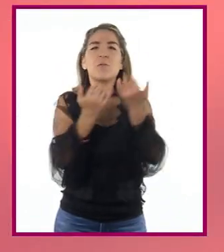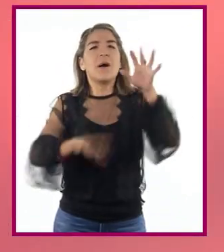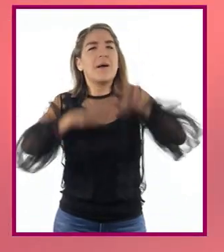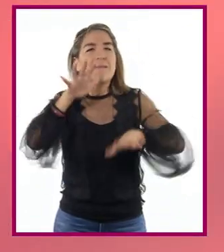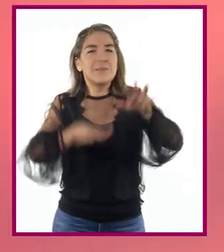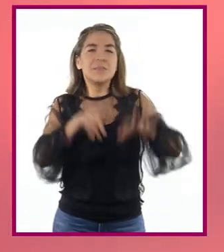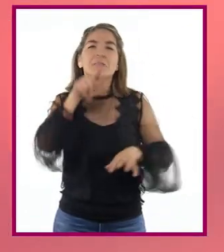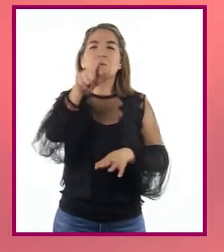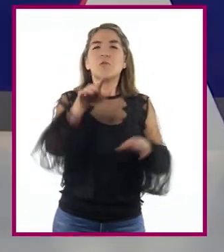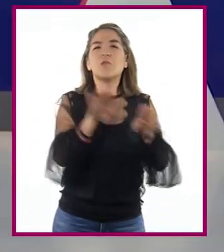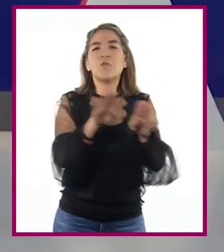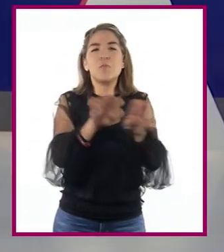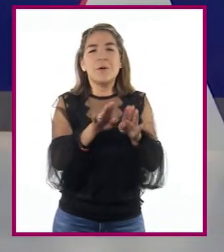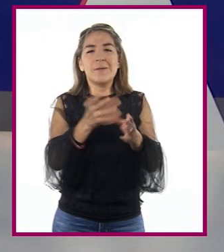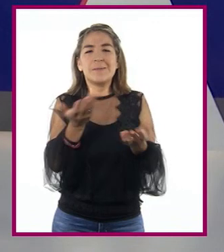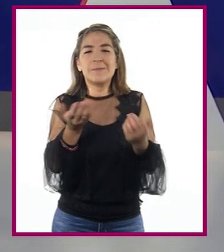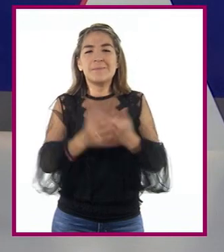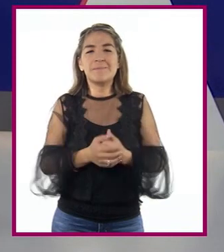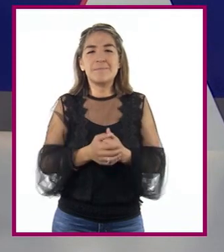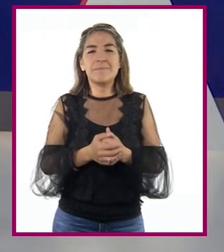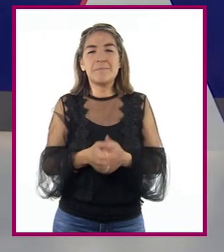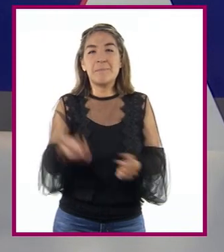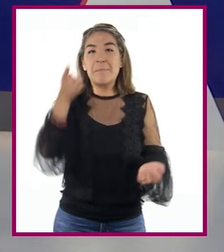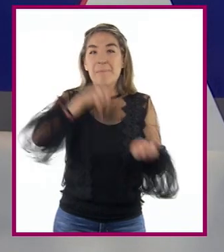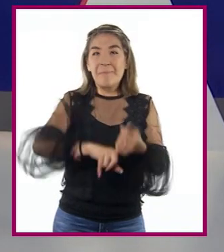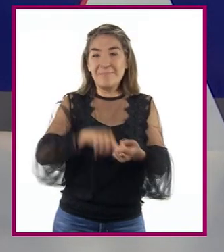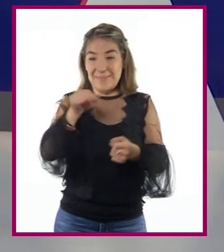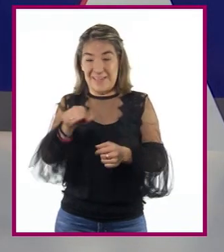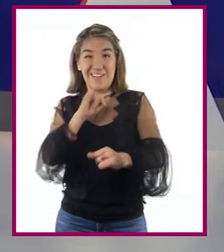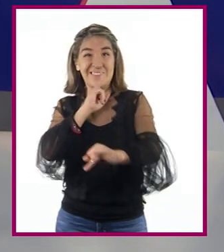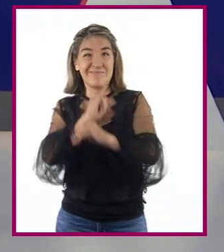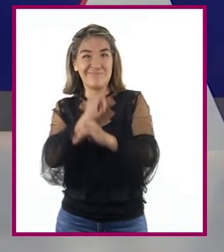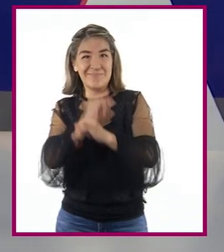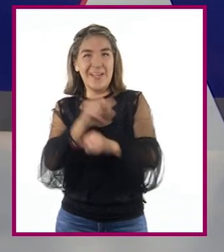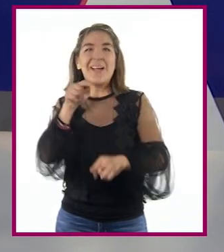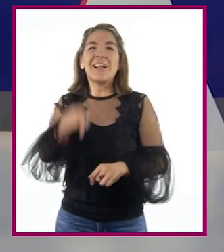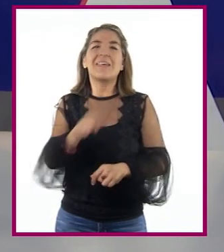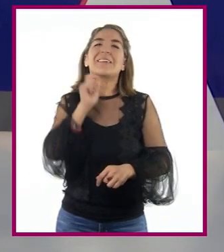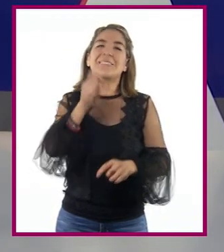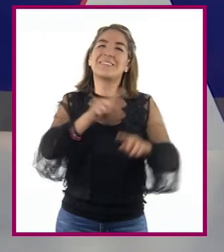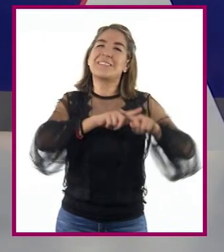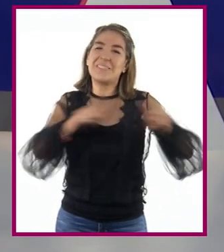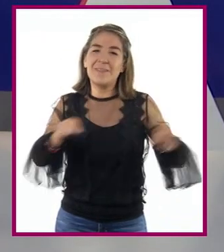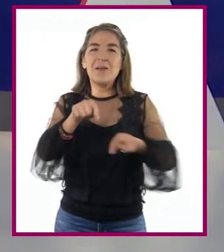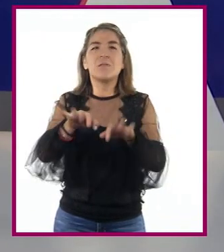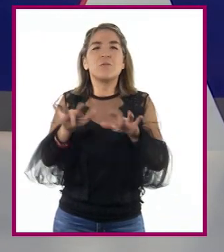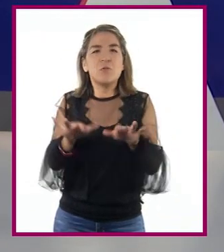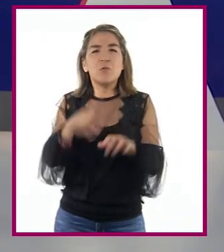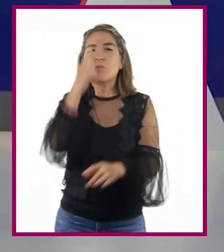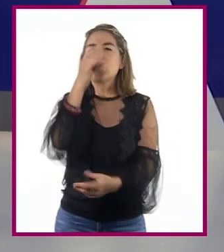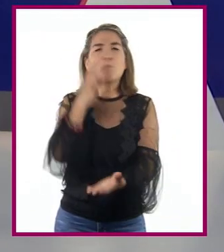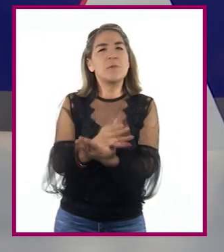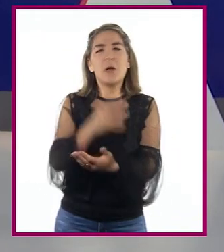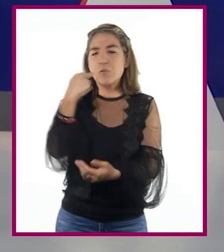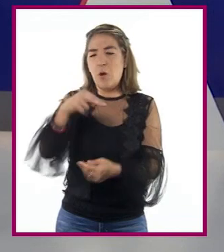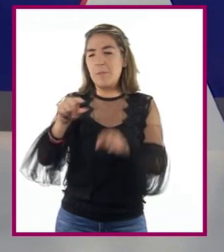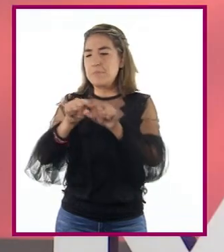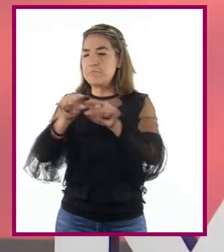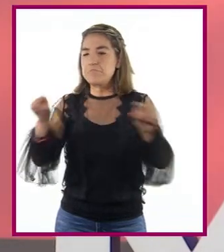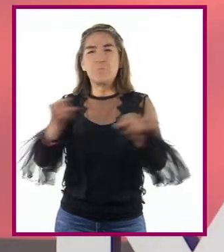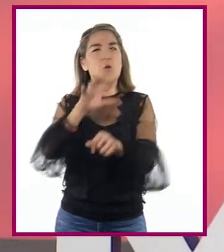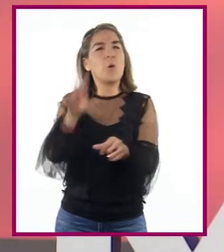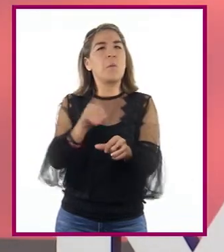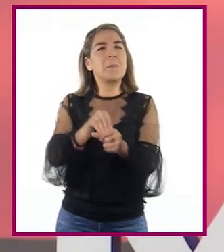ocasiones, sobre todo cuando se hace de manera electrónica, que bastará con que al final coloquemos nuestro nombre